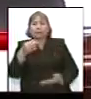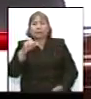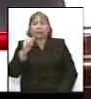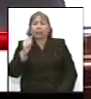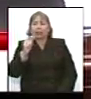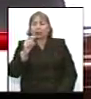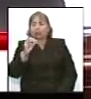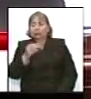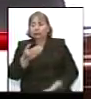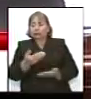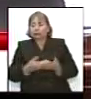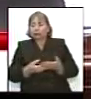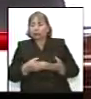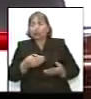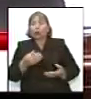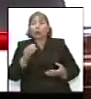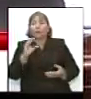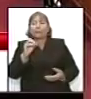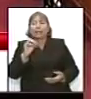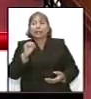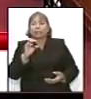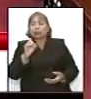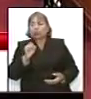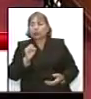presidente de la Comisión de Comercio Exterior.